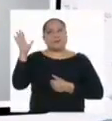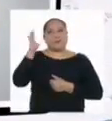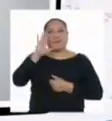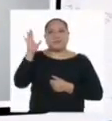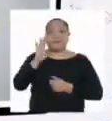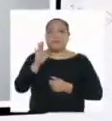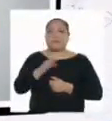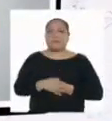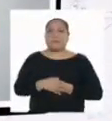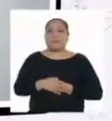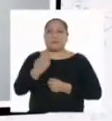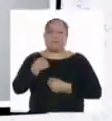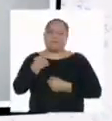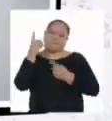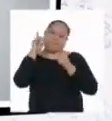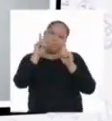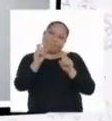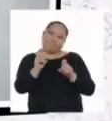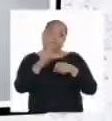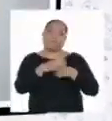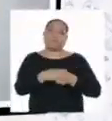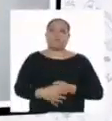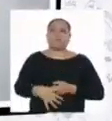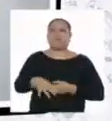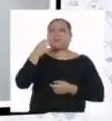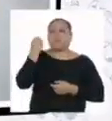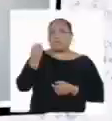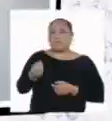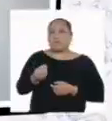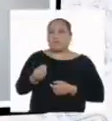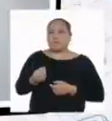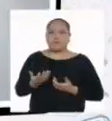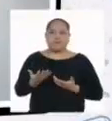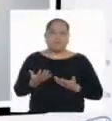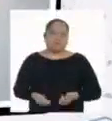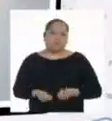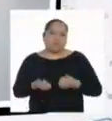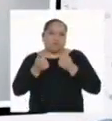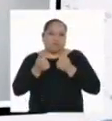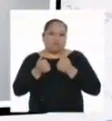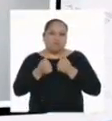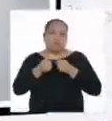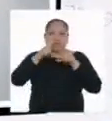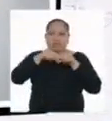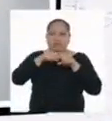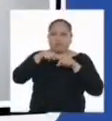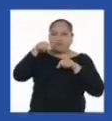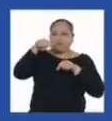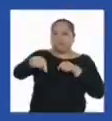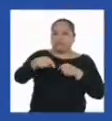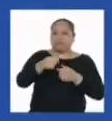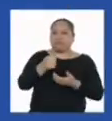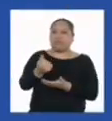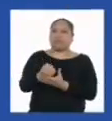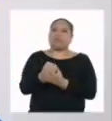Hola, mi pregunta es, ¿por qué los seres vivos dependemos de las